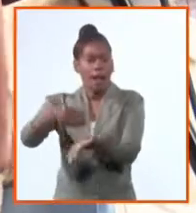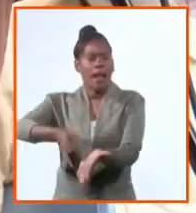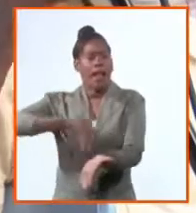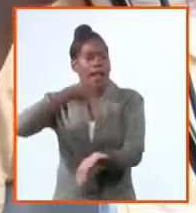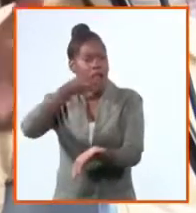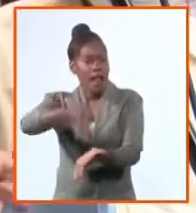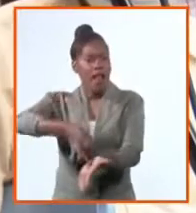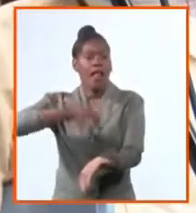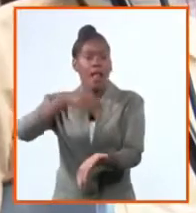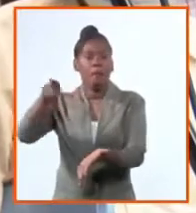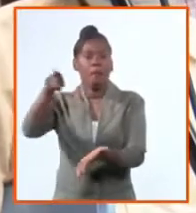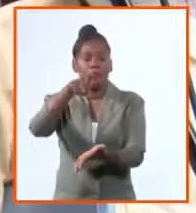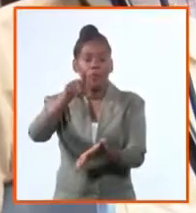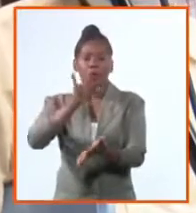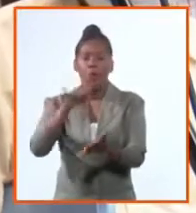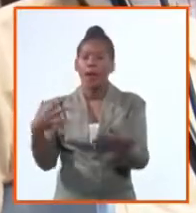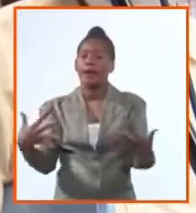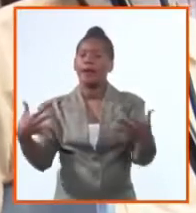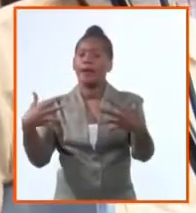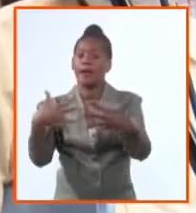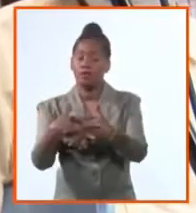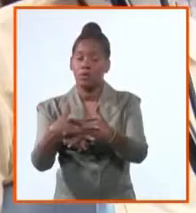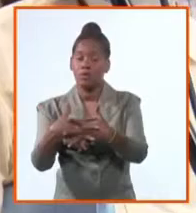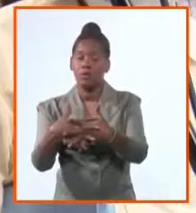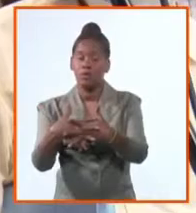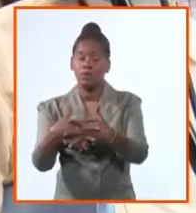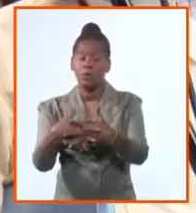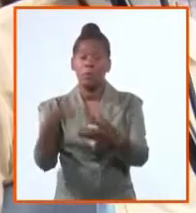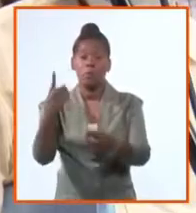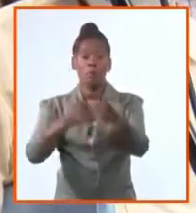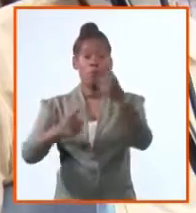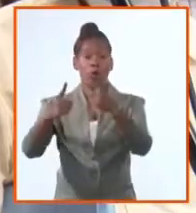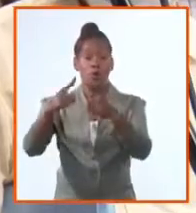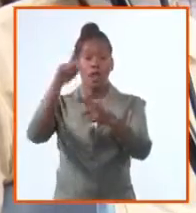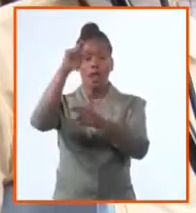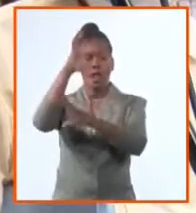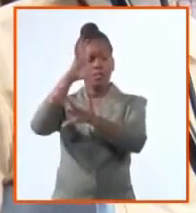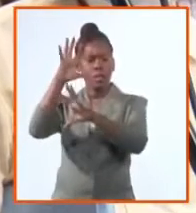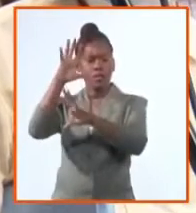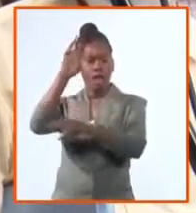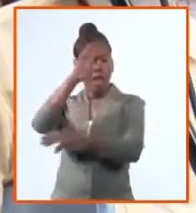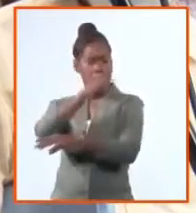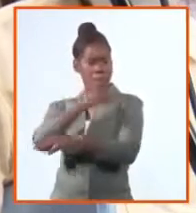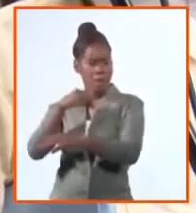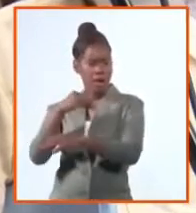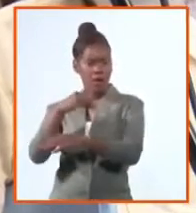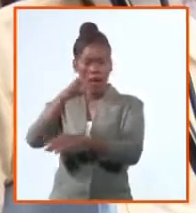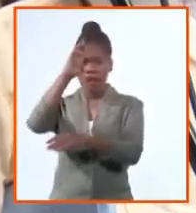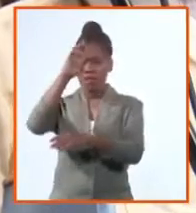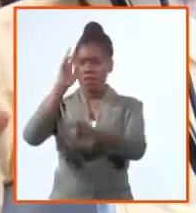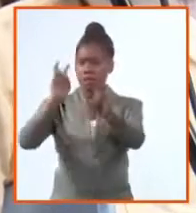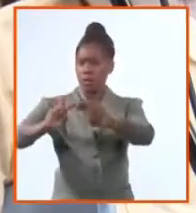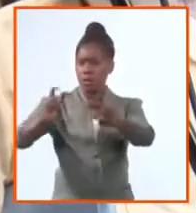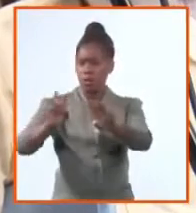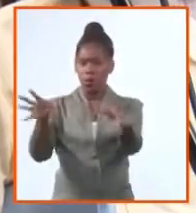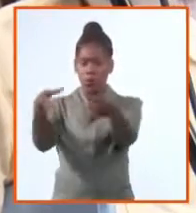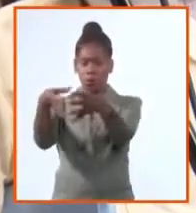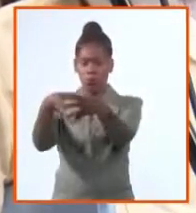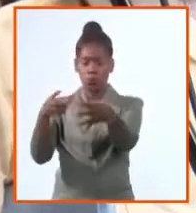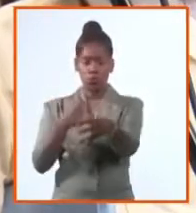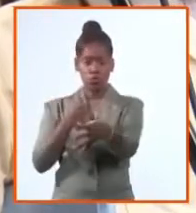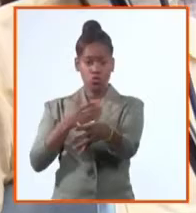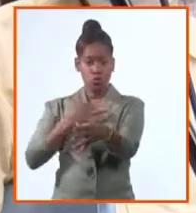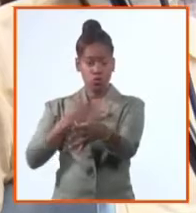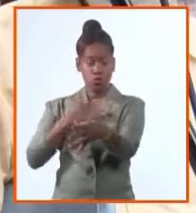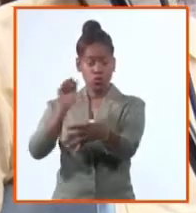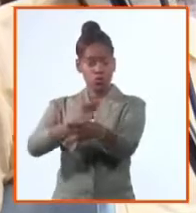Están acostumbrados a dejar las ciencias sociales para después. Las ciencias sociales para que expliquen. Las ciencias sociales para